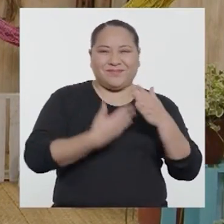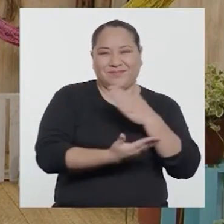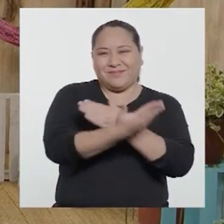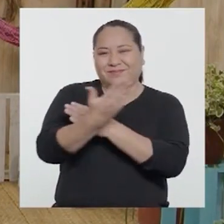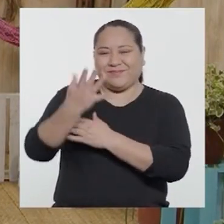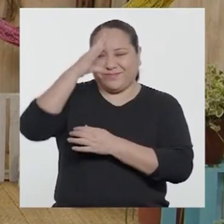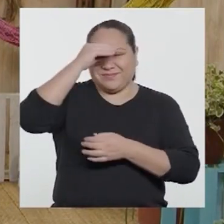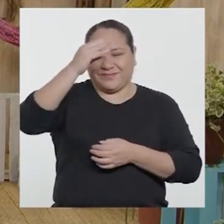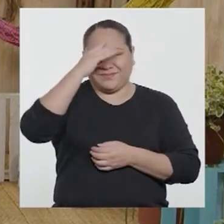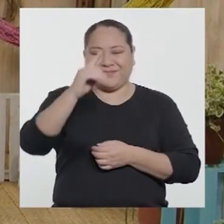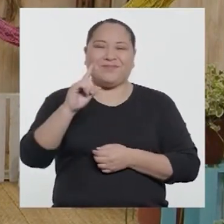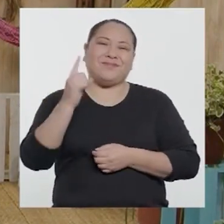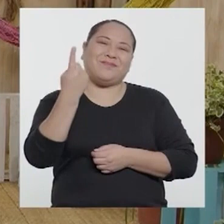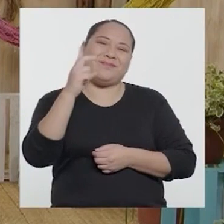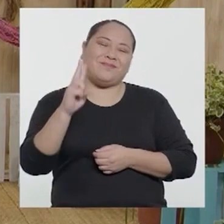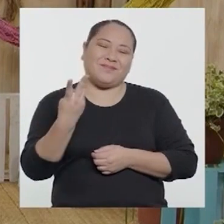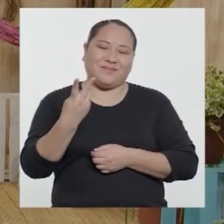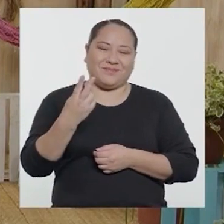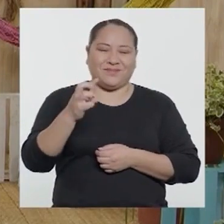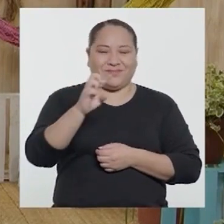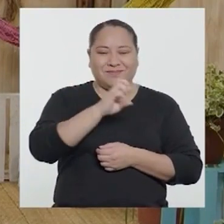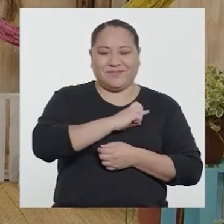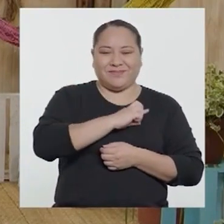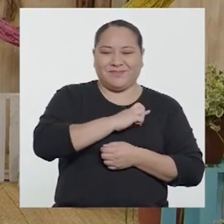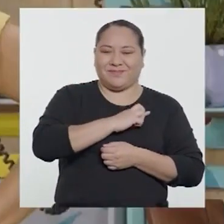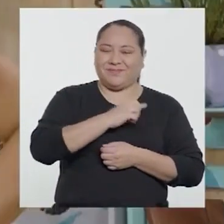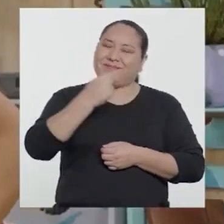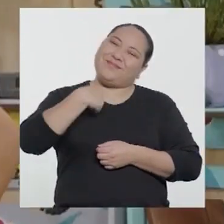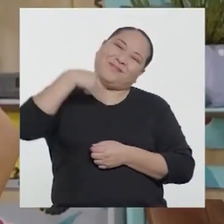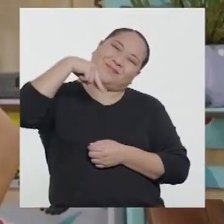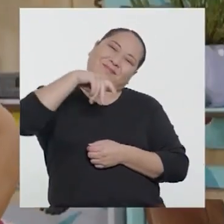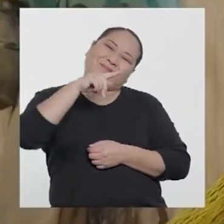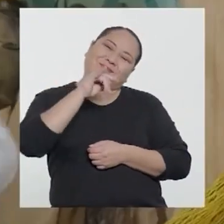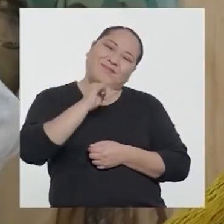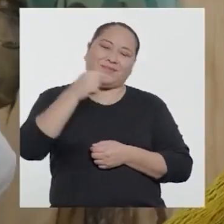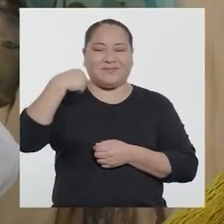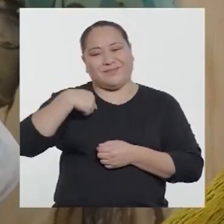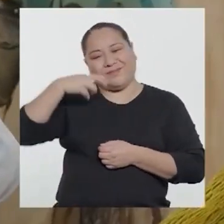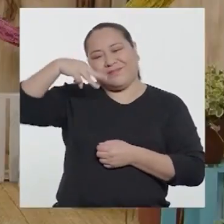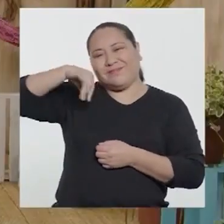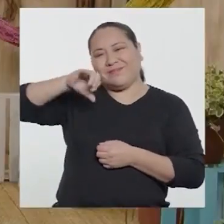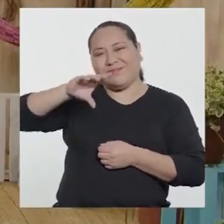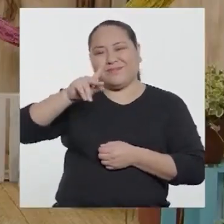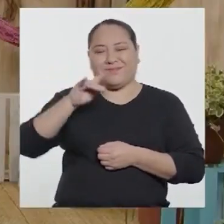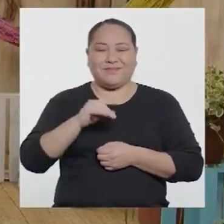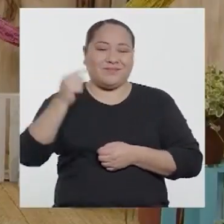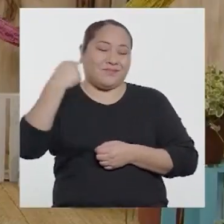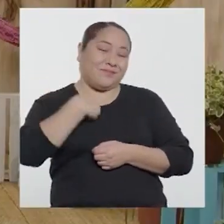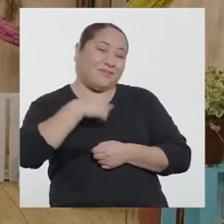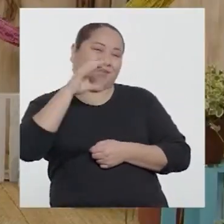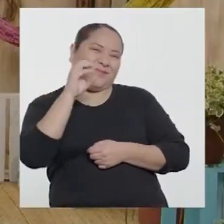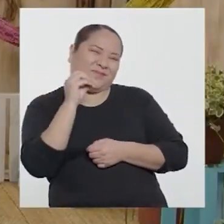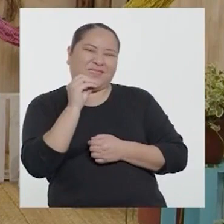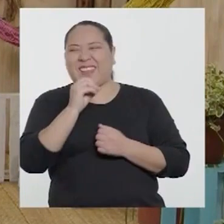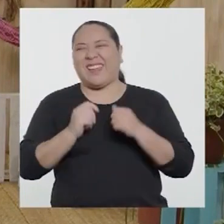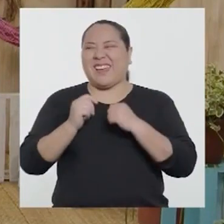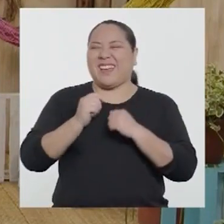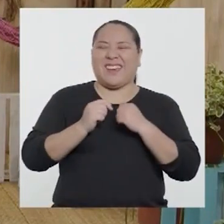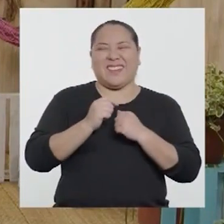¡Buenos días, chicas y chicos del primer y segundo grado de primaria! Yo soy Nati. Yo soy Miki. Y yo soy Coco.